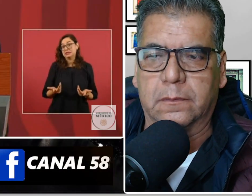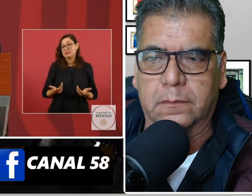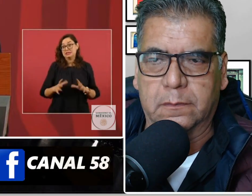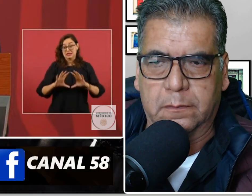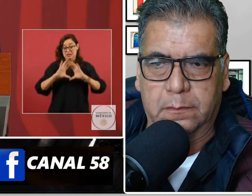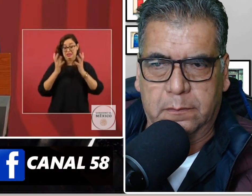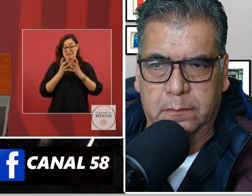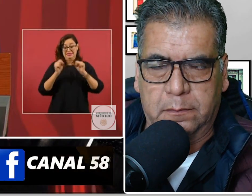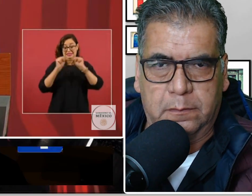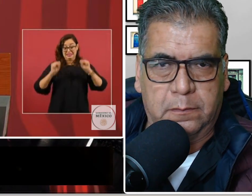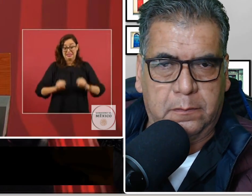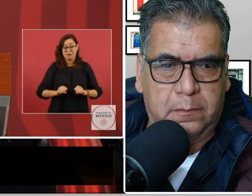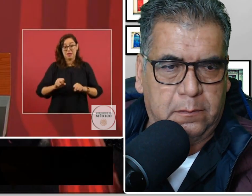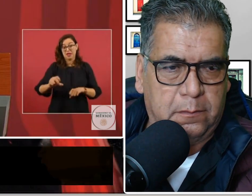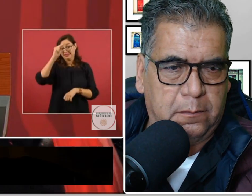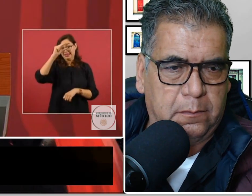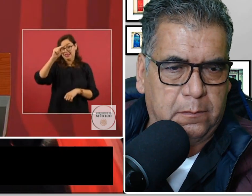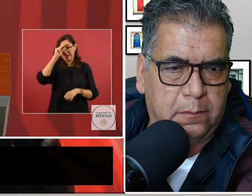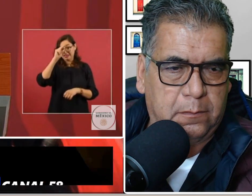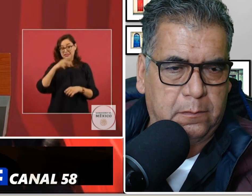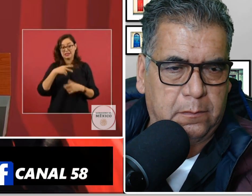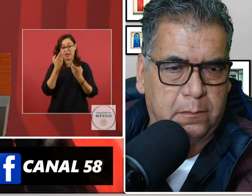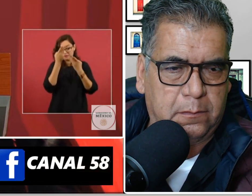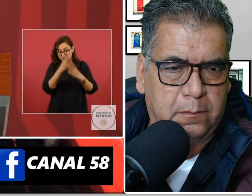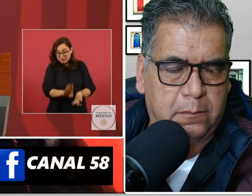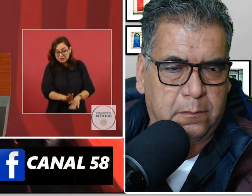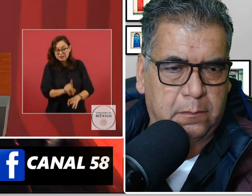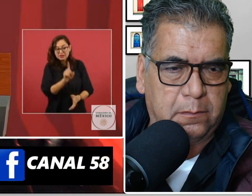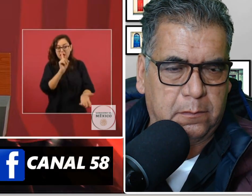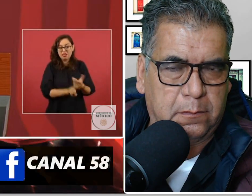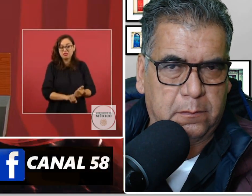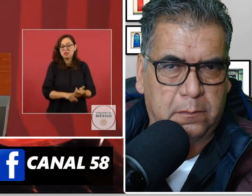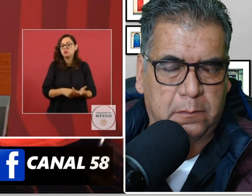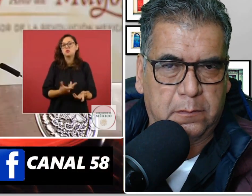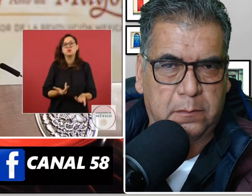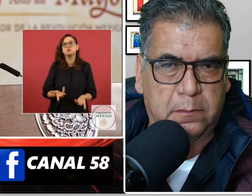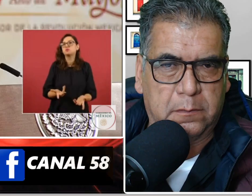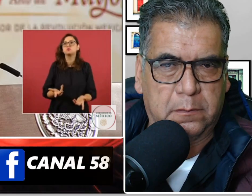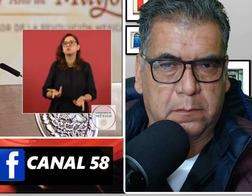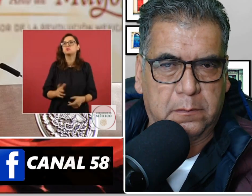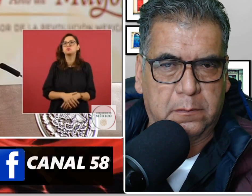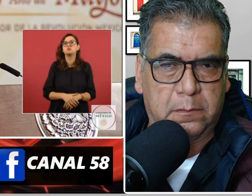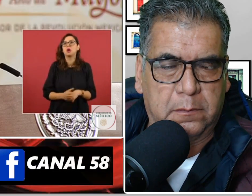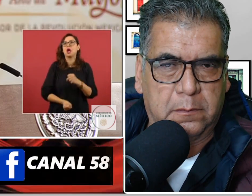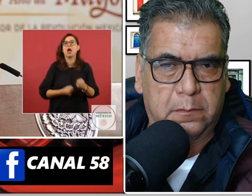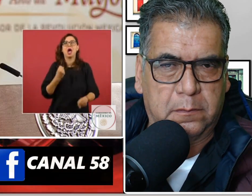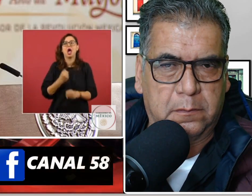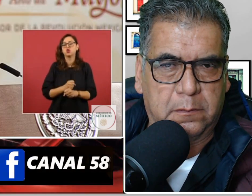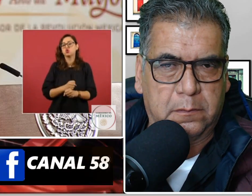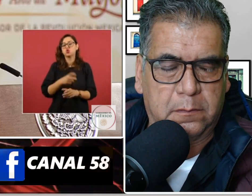economía está a cargo de la Unidad de Inteligencia Financiera por mandato de la ley.